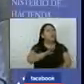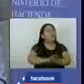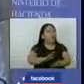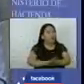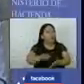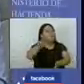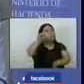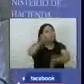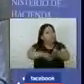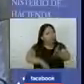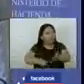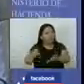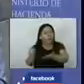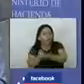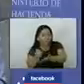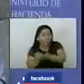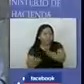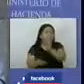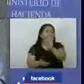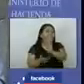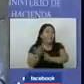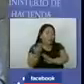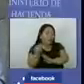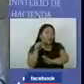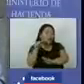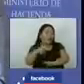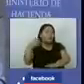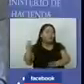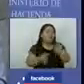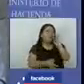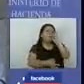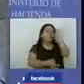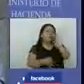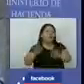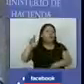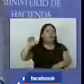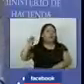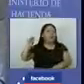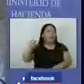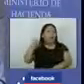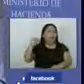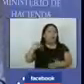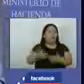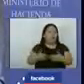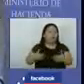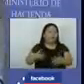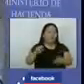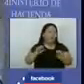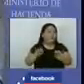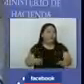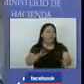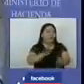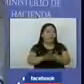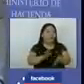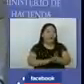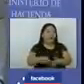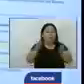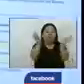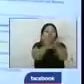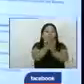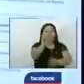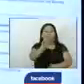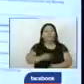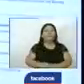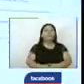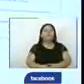las multas y con los intereses respectivos el impuesto que no hayan podido pagar y declarar al 2 de